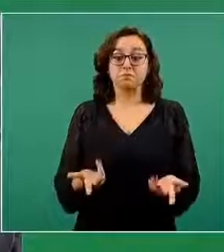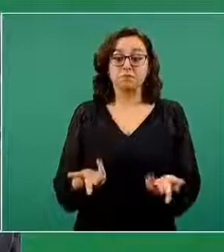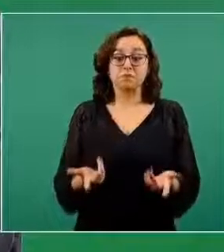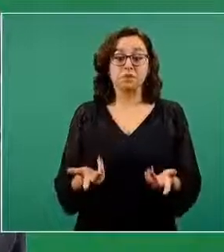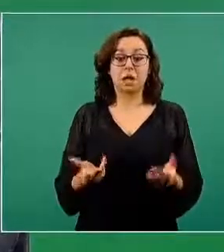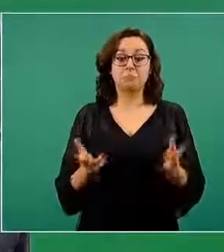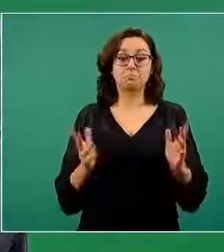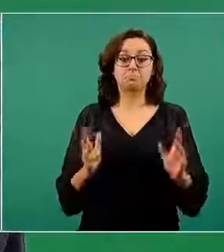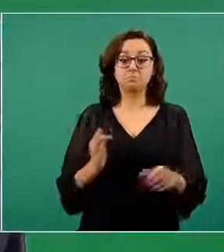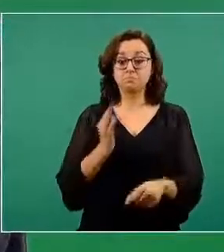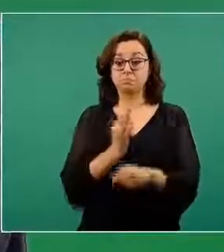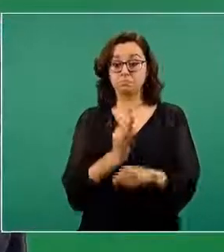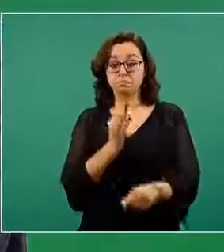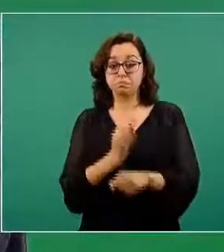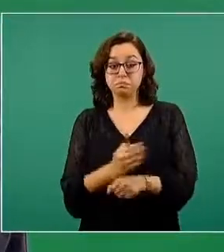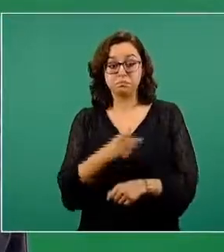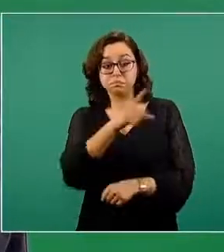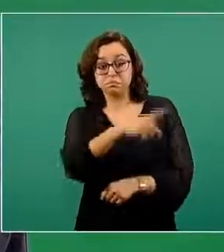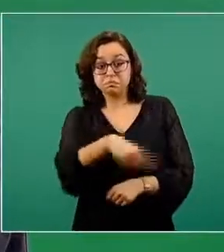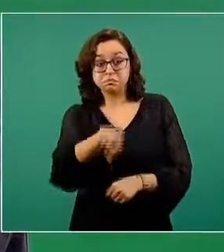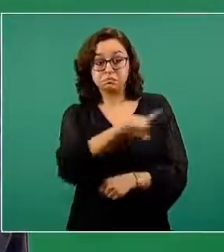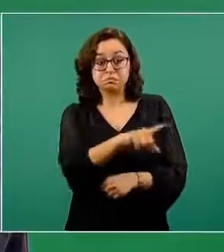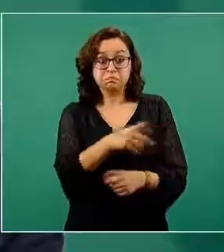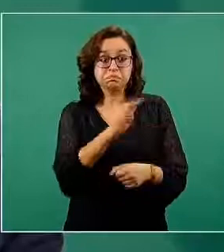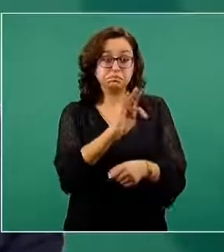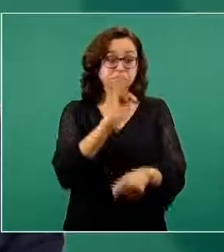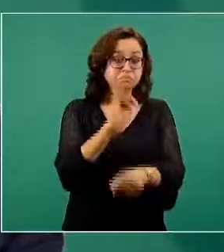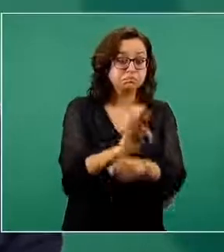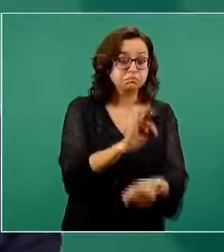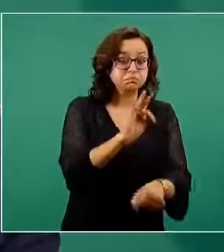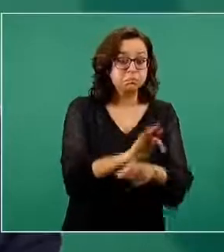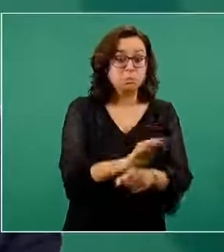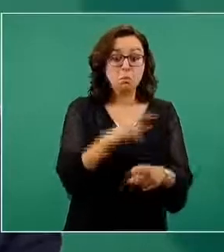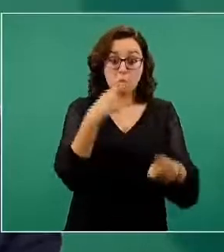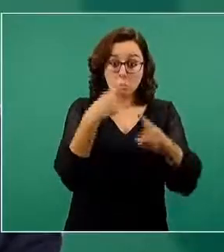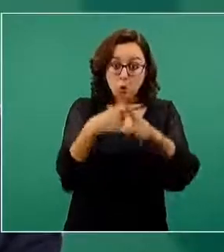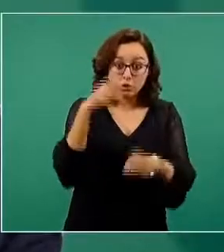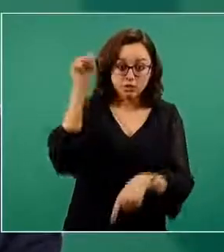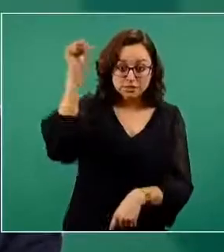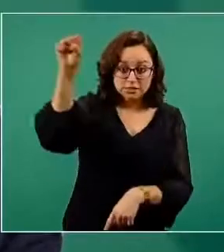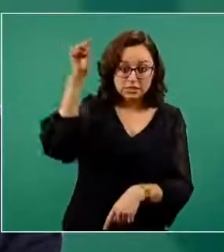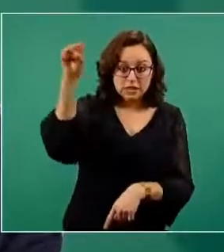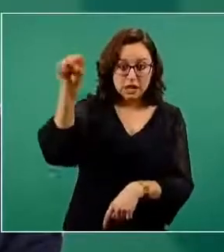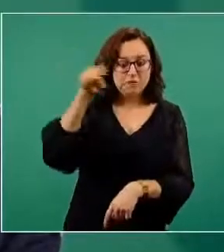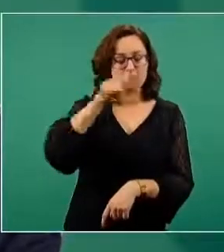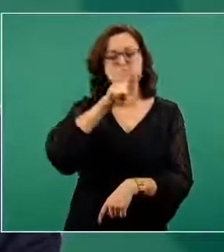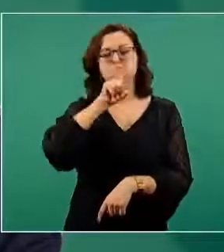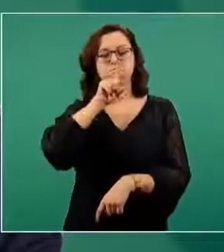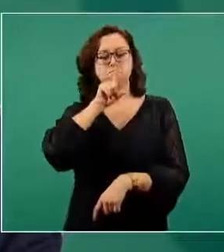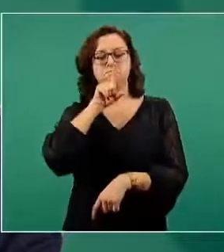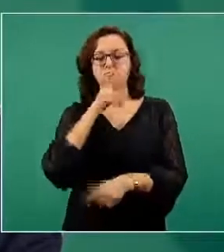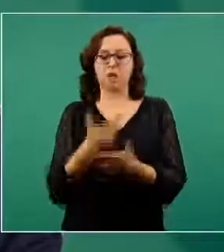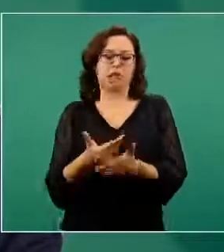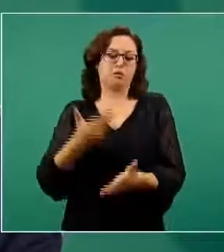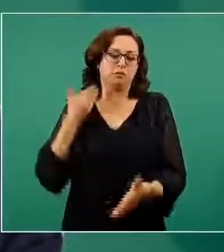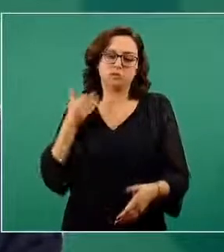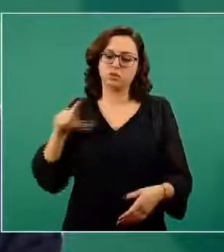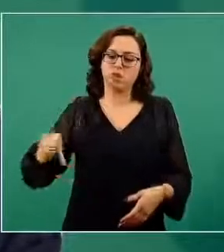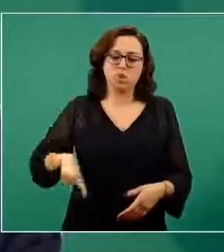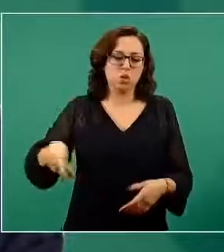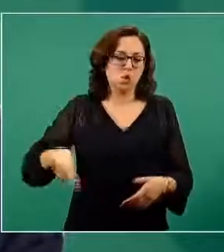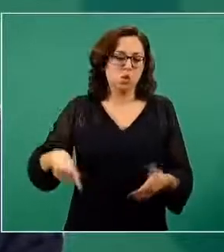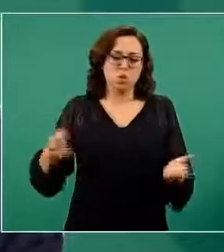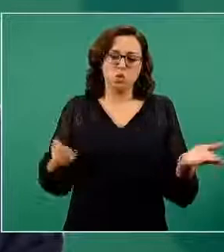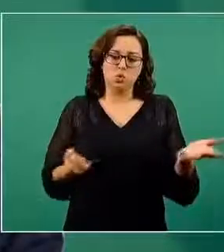prebenda o acuerdo que tenga que ver con lo sindical, es una disposición gubernamental